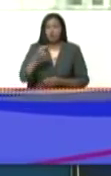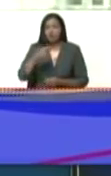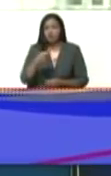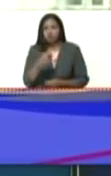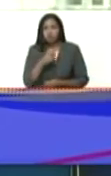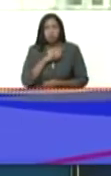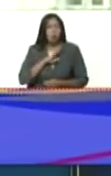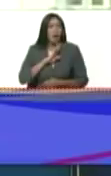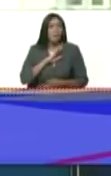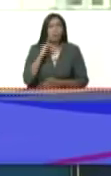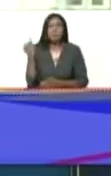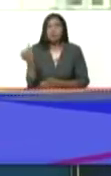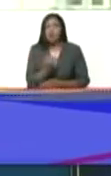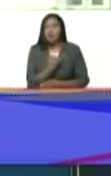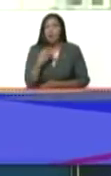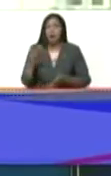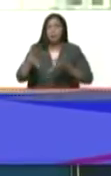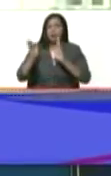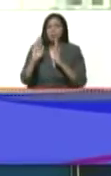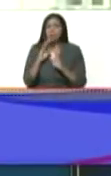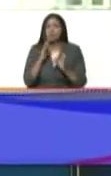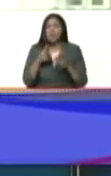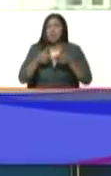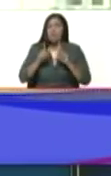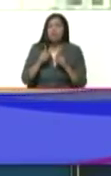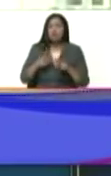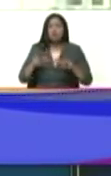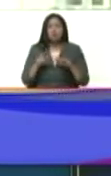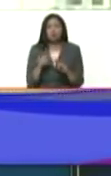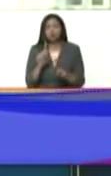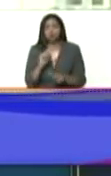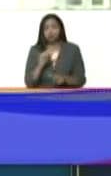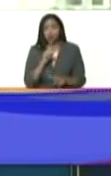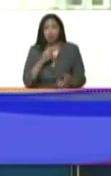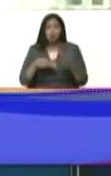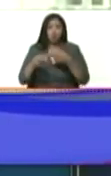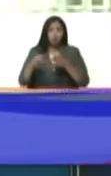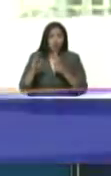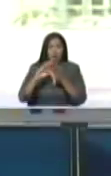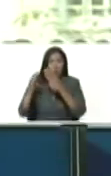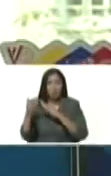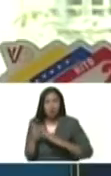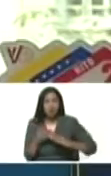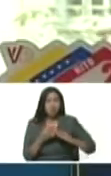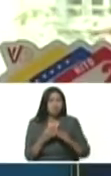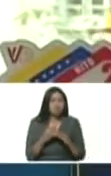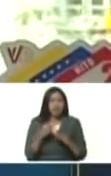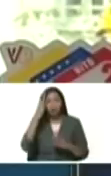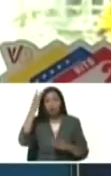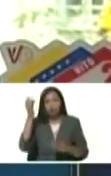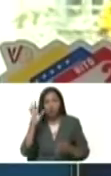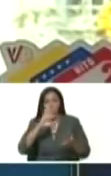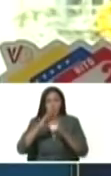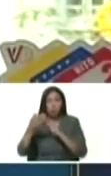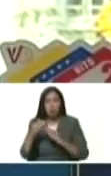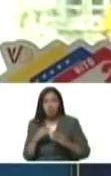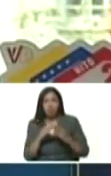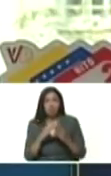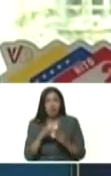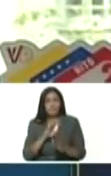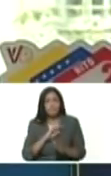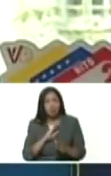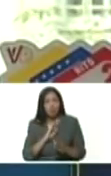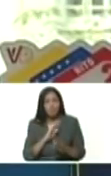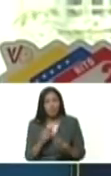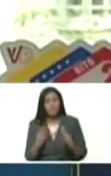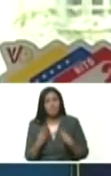uno su apartamento, todo, no, no, su casa. Se trata de construir comunidad, consejo comunal, la comuna,